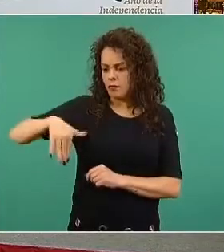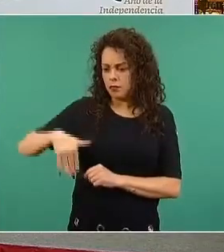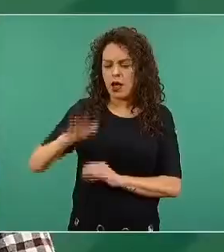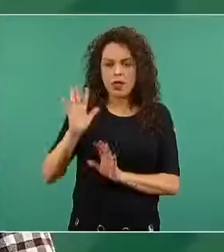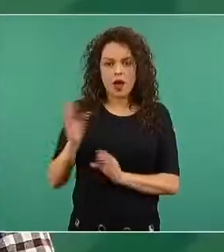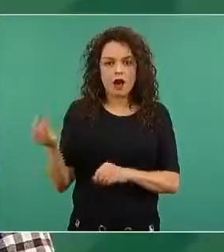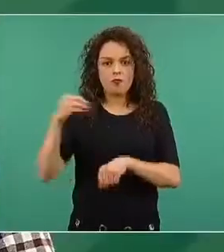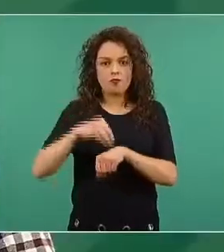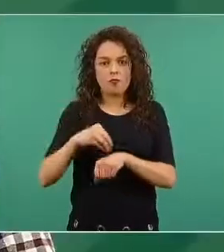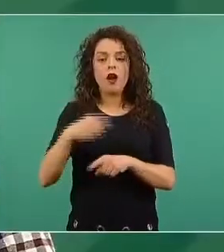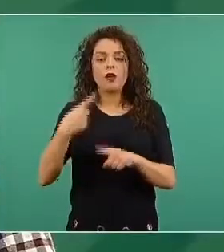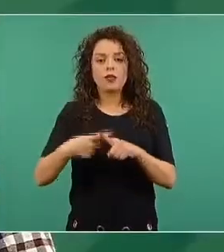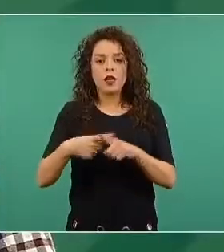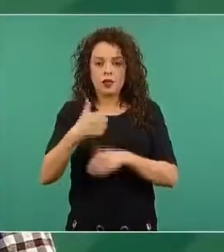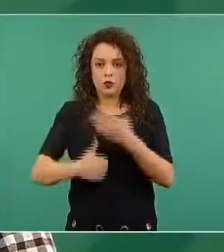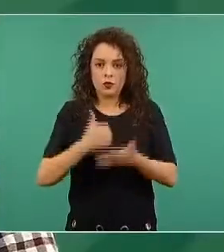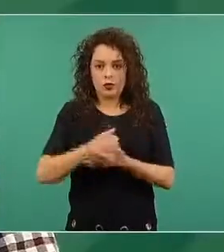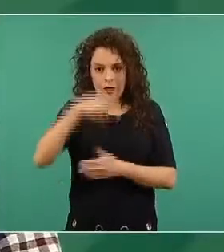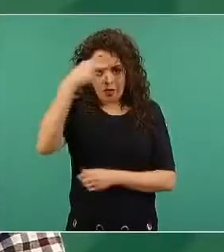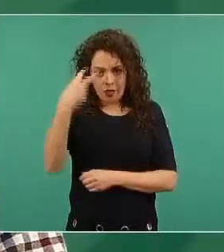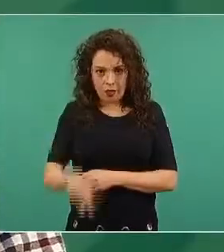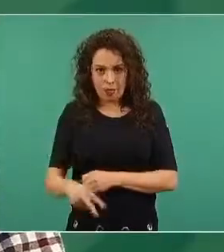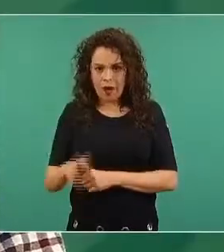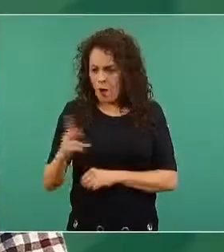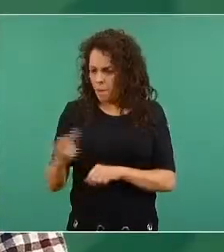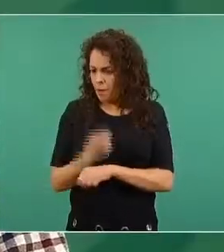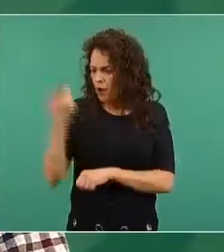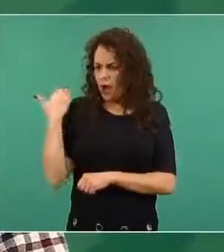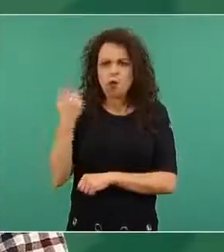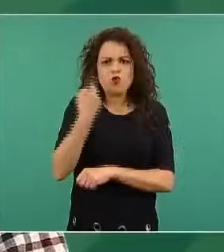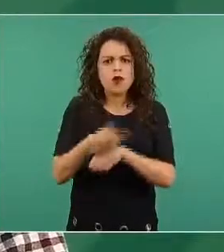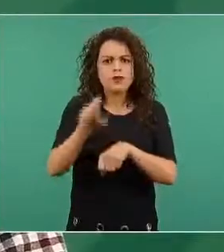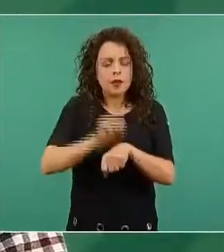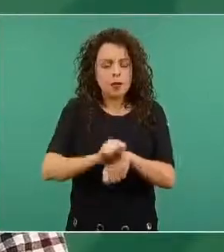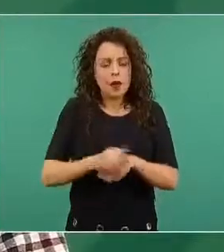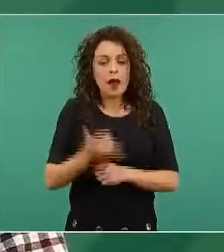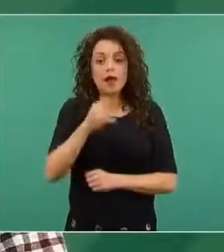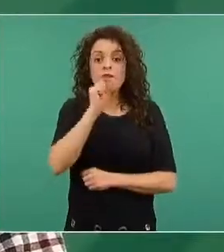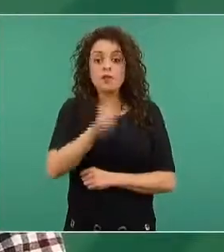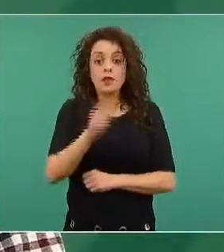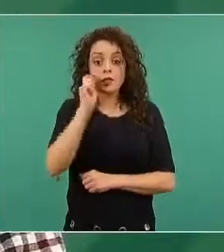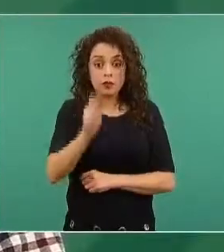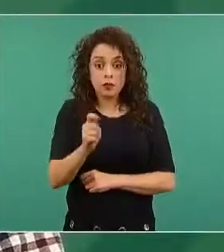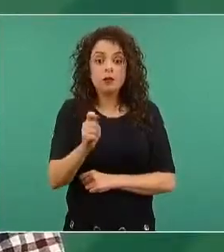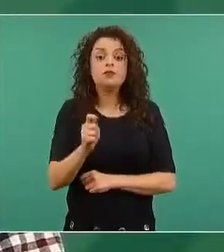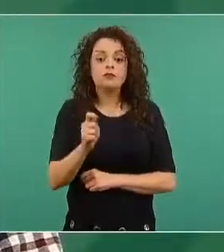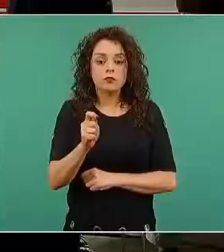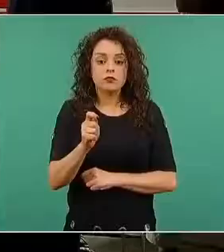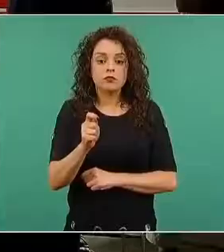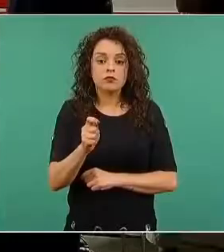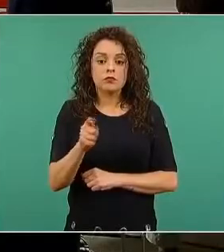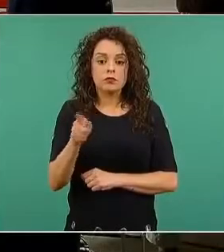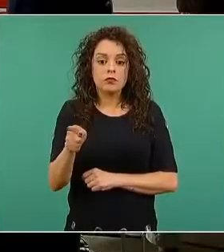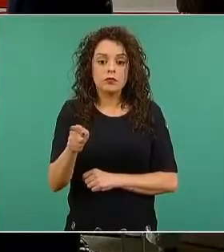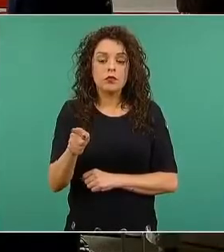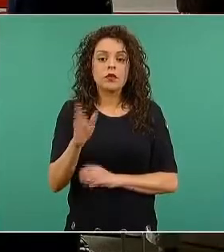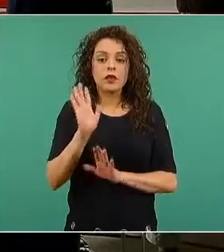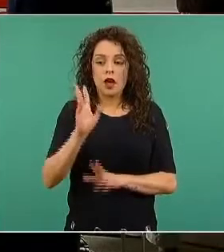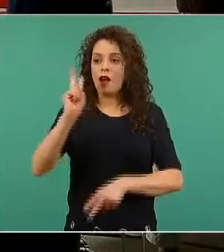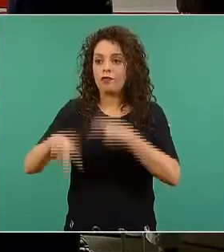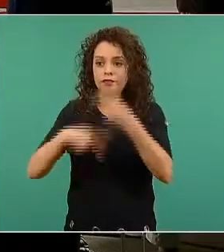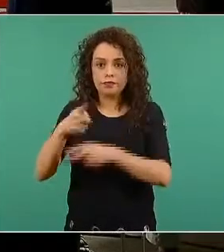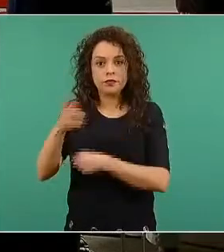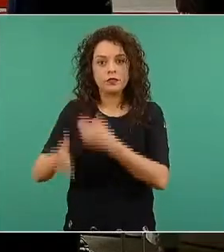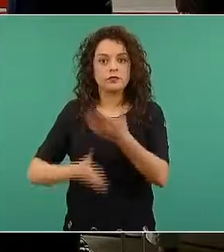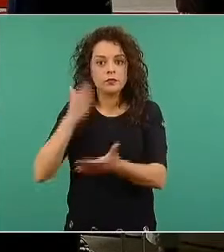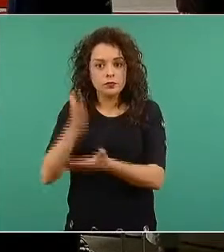México, justamente la semana pasada, y desde luego deben ser vacunados porque están deliberadamente yendo a